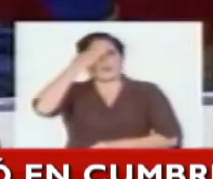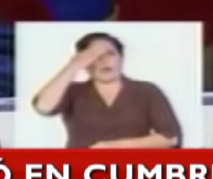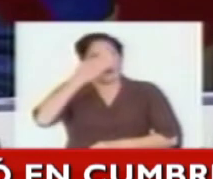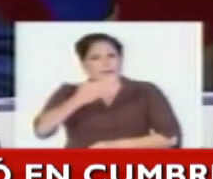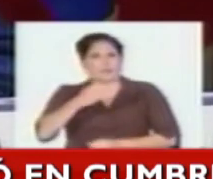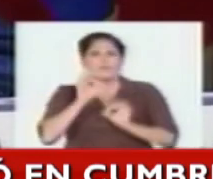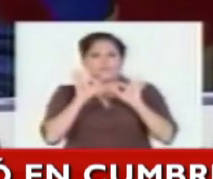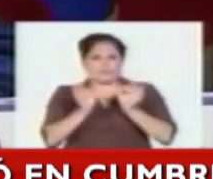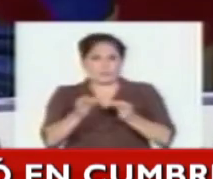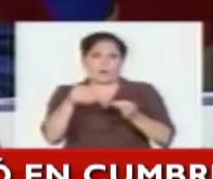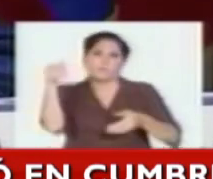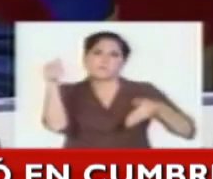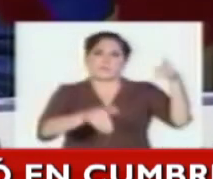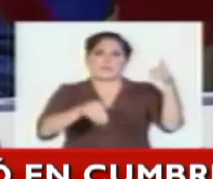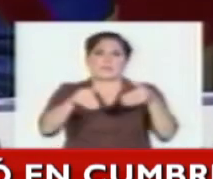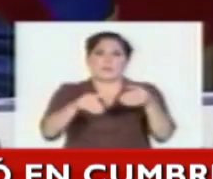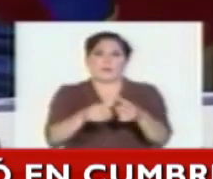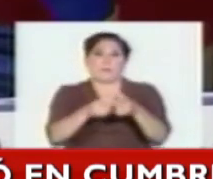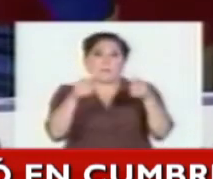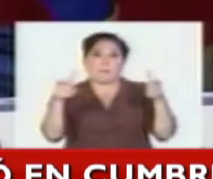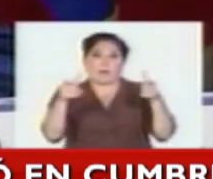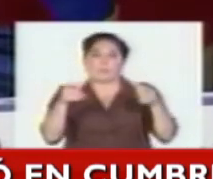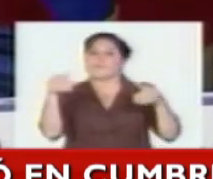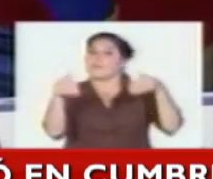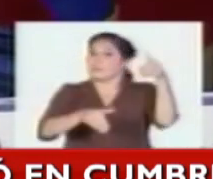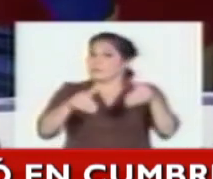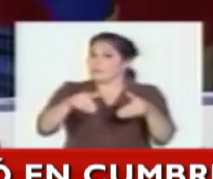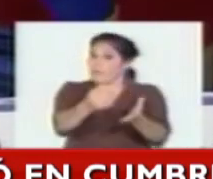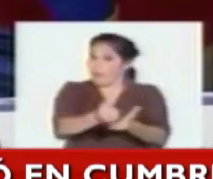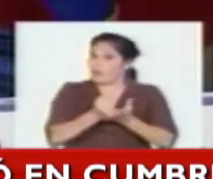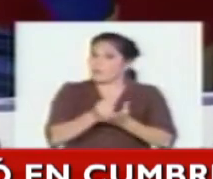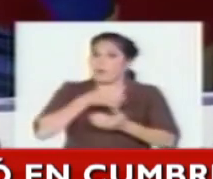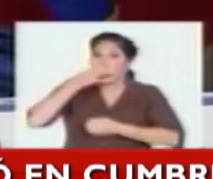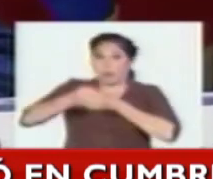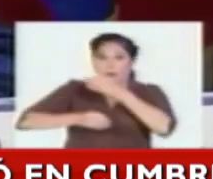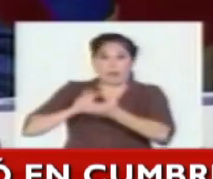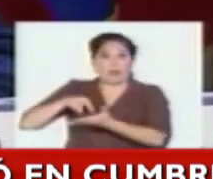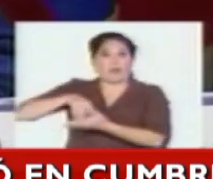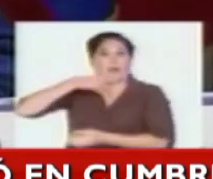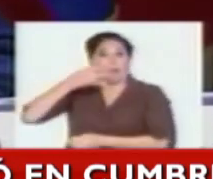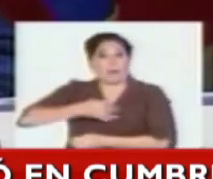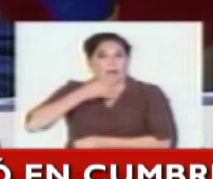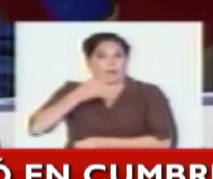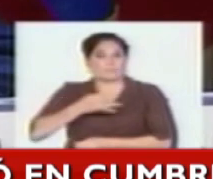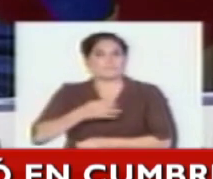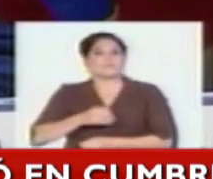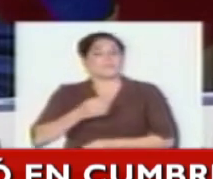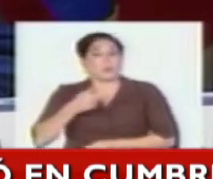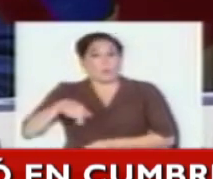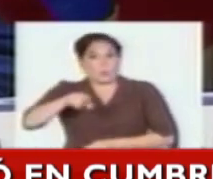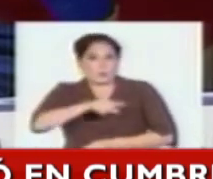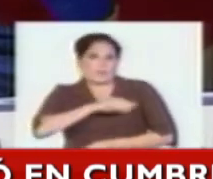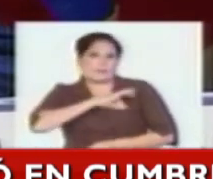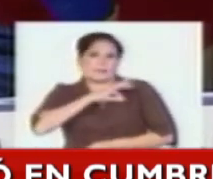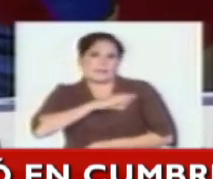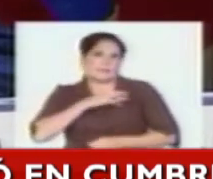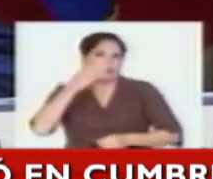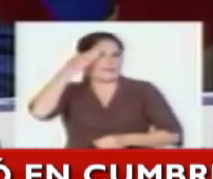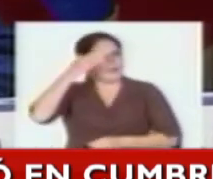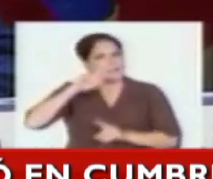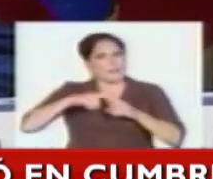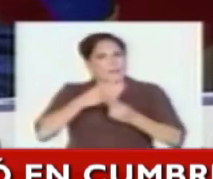su asistencia y sus valiosas contribuciones y las palabras de elogio que ustedes han realizado